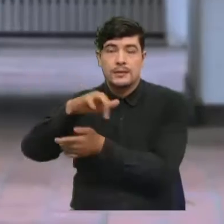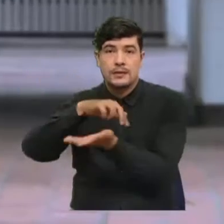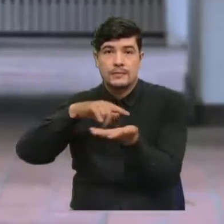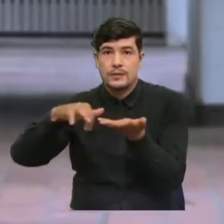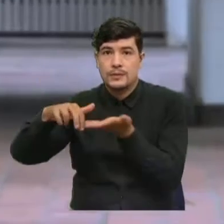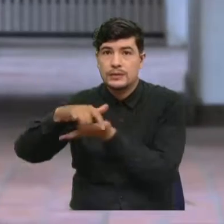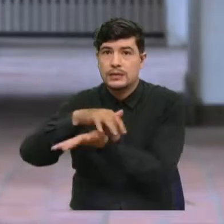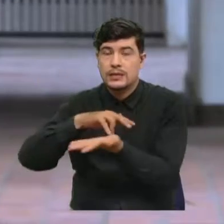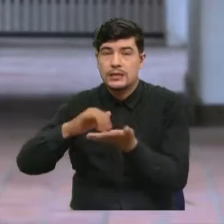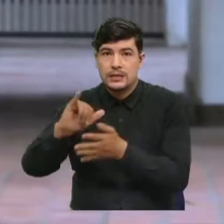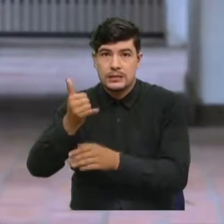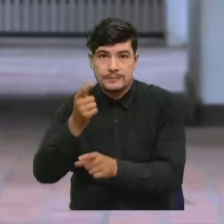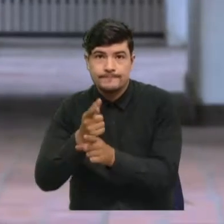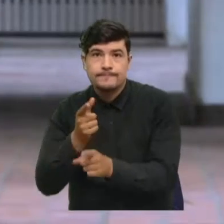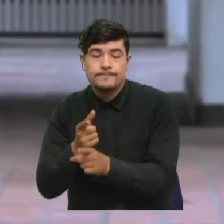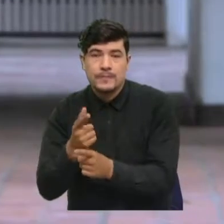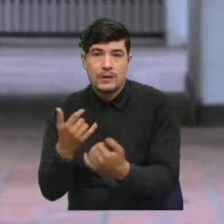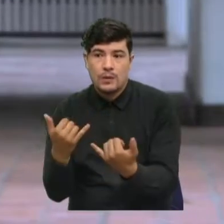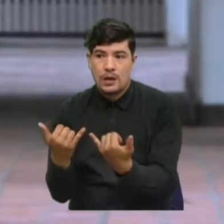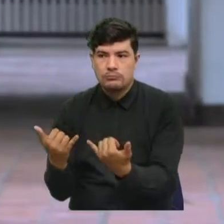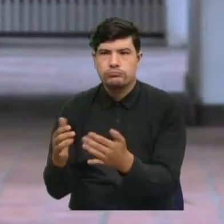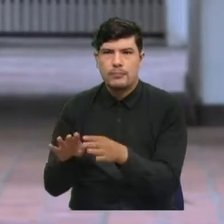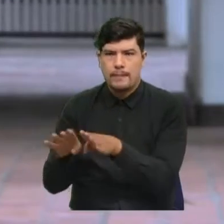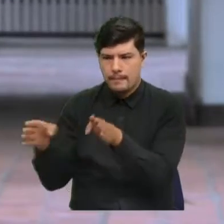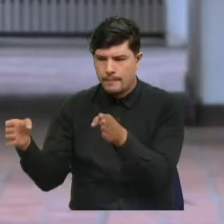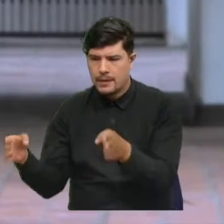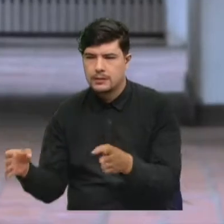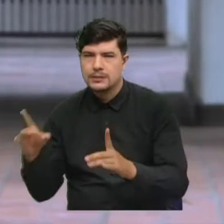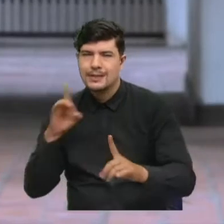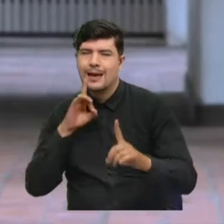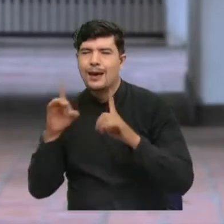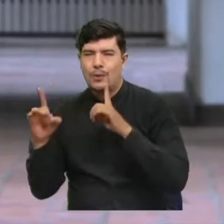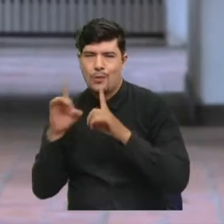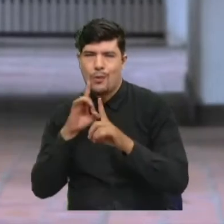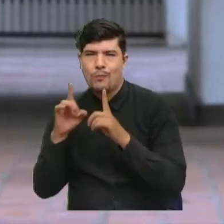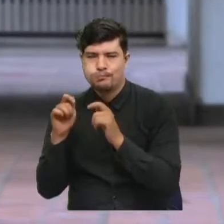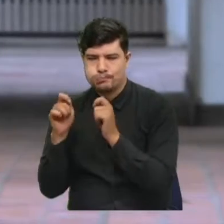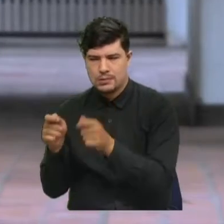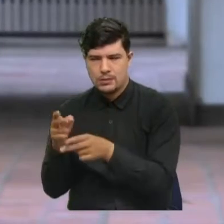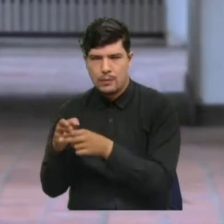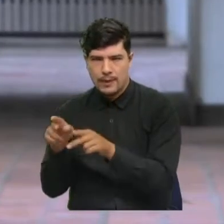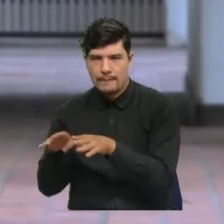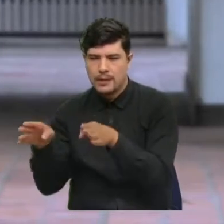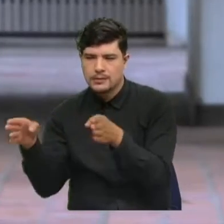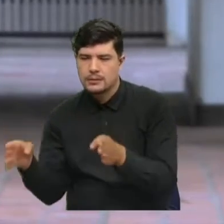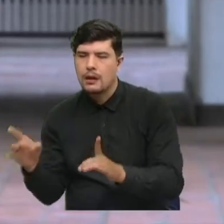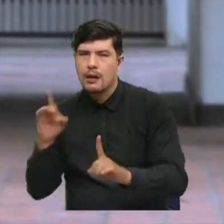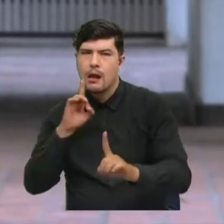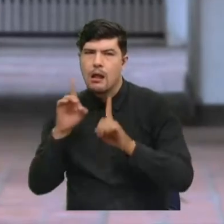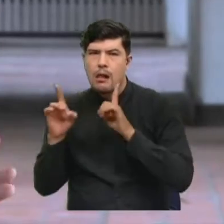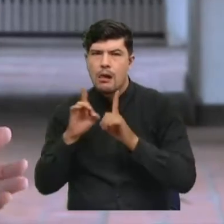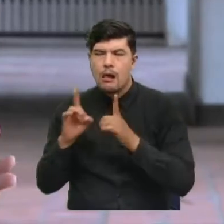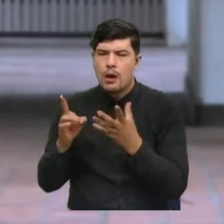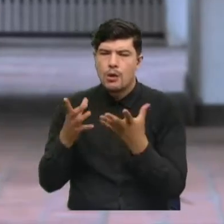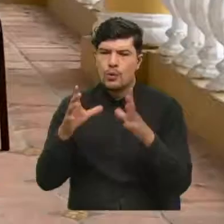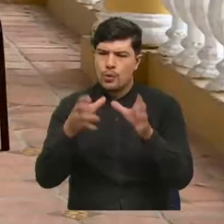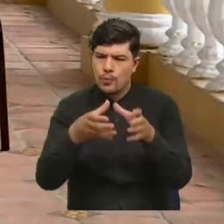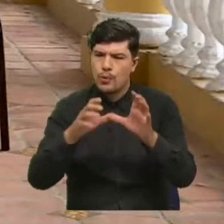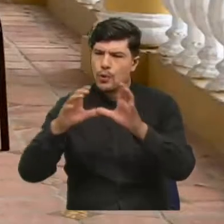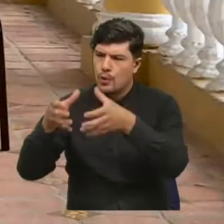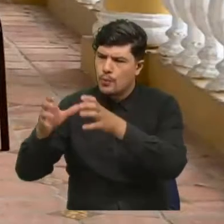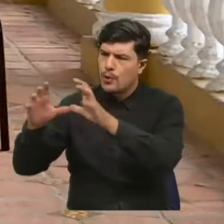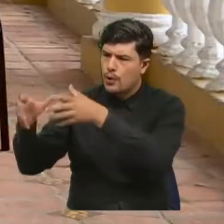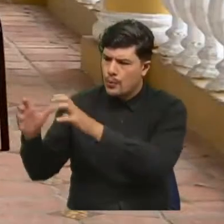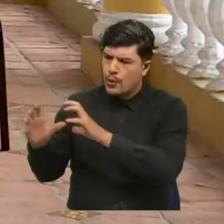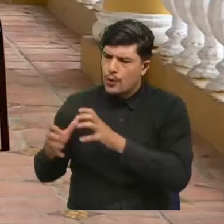llegaron las mesas de diálogo como lo hemos podido llamar ya hay varios sectores con los cuales han analizado ustedes la situación para tratar de